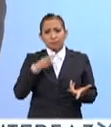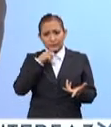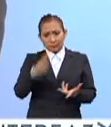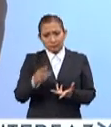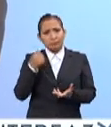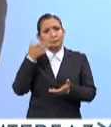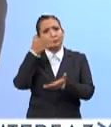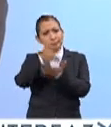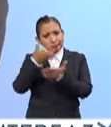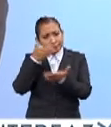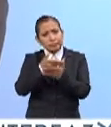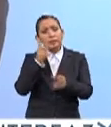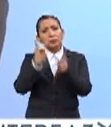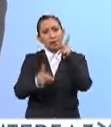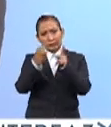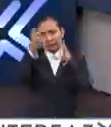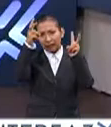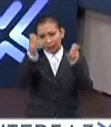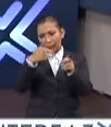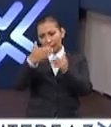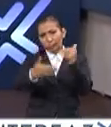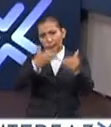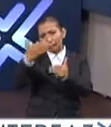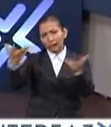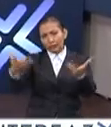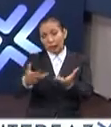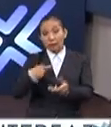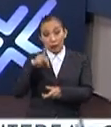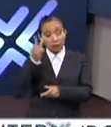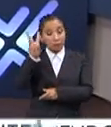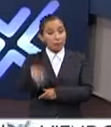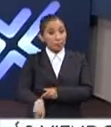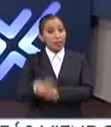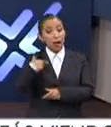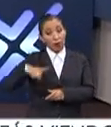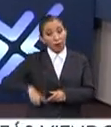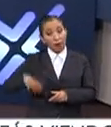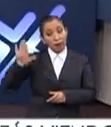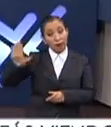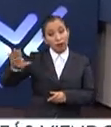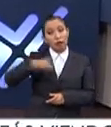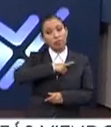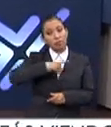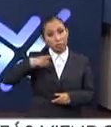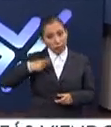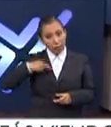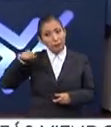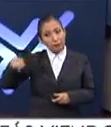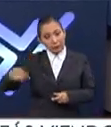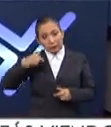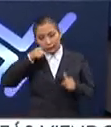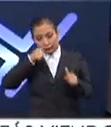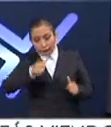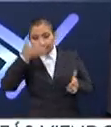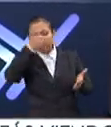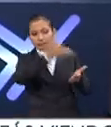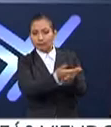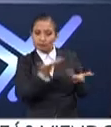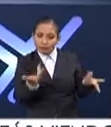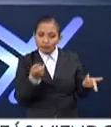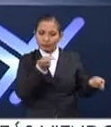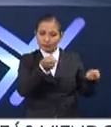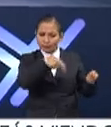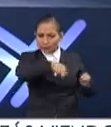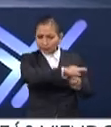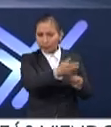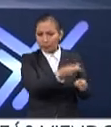voz a esto y sigamos platicando este tema conforme se va desarrollando, pero sin duda alguna el Estado debe de tener presencia y dirección